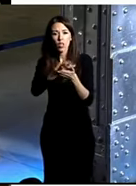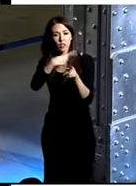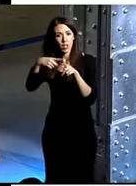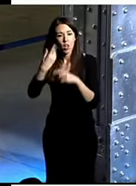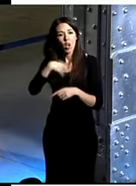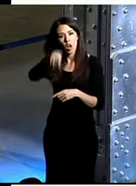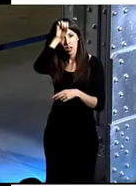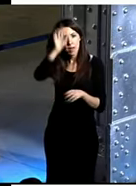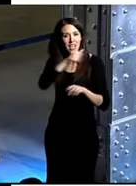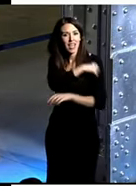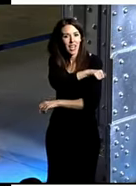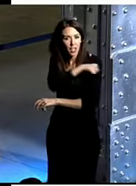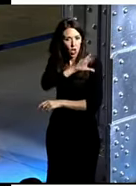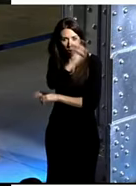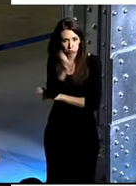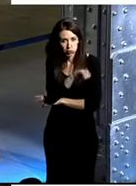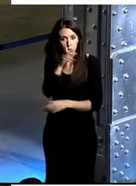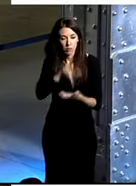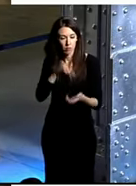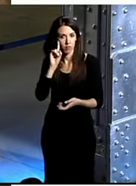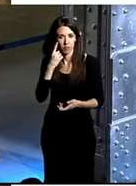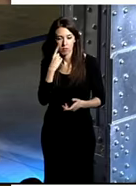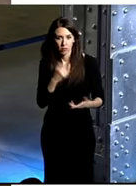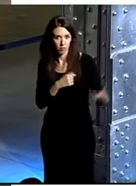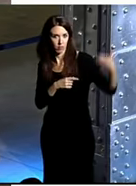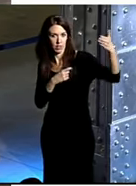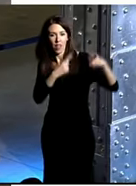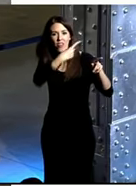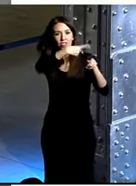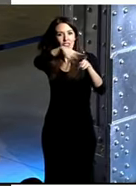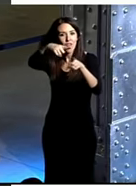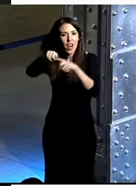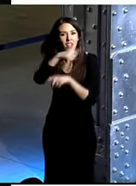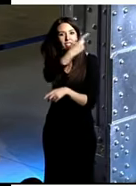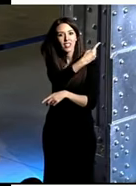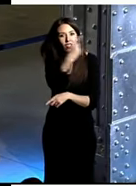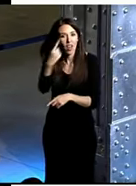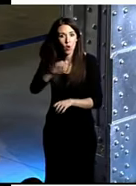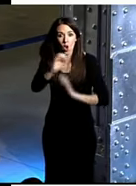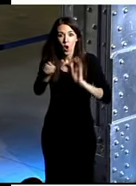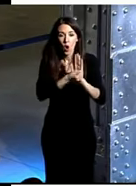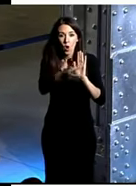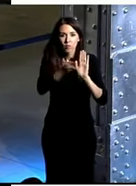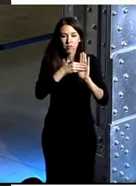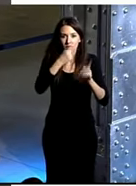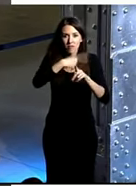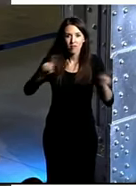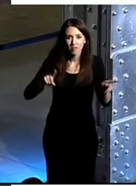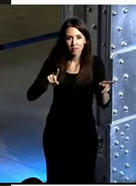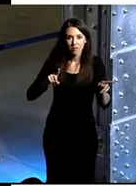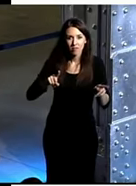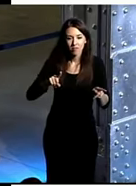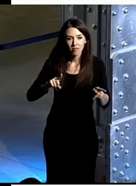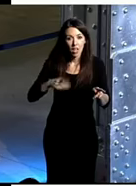Berlín, en Río de Janeiro, y descubrió que los selfies son distintos en todos lados. Y que los que se registran es absolutamente diferente. Cosa